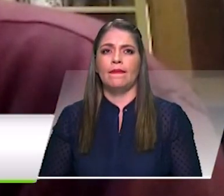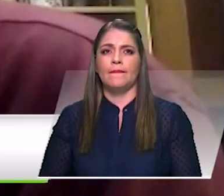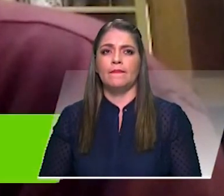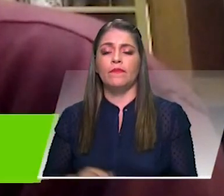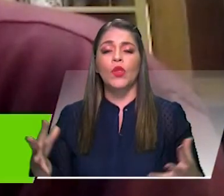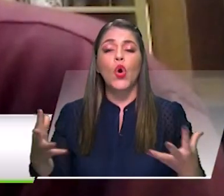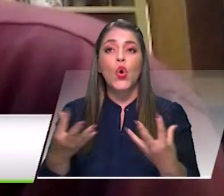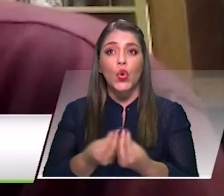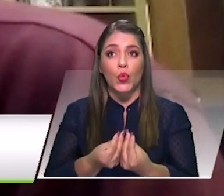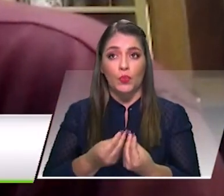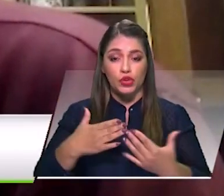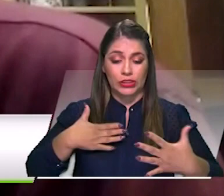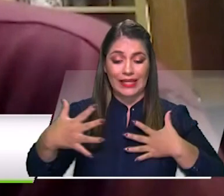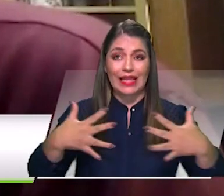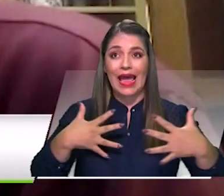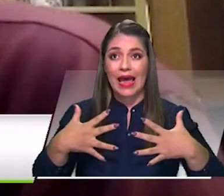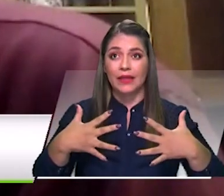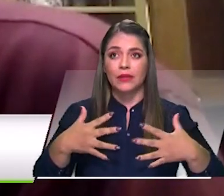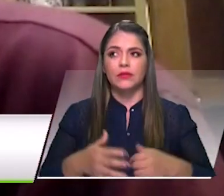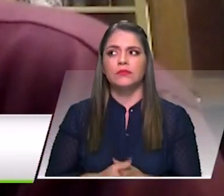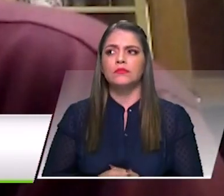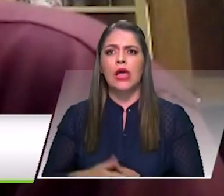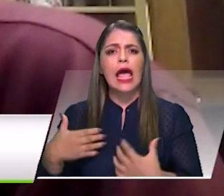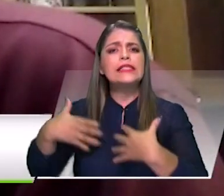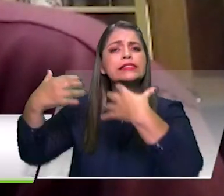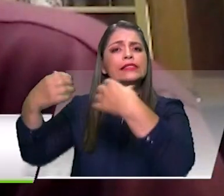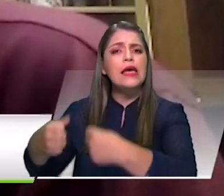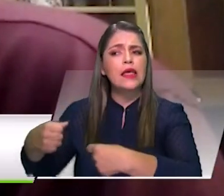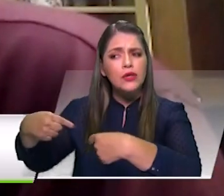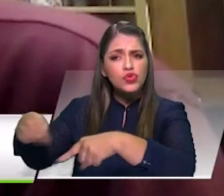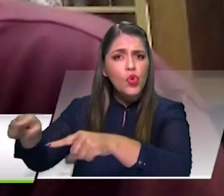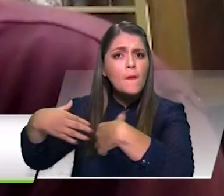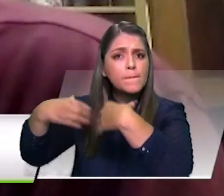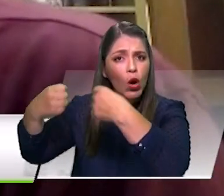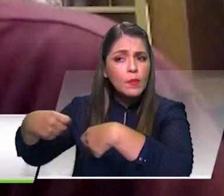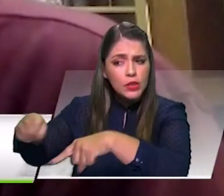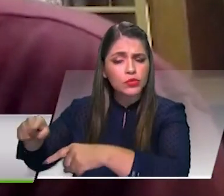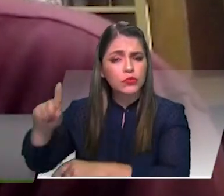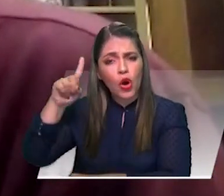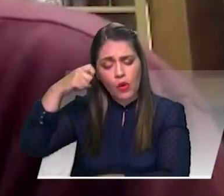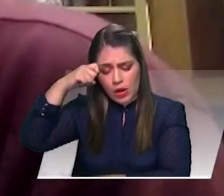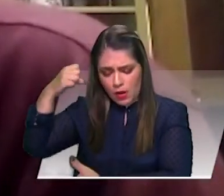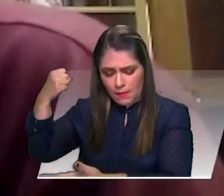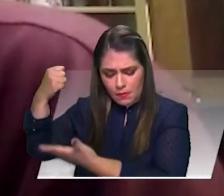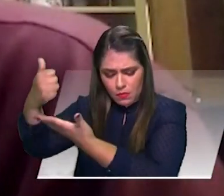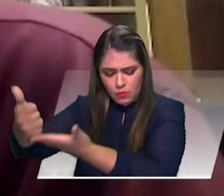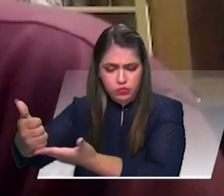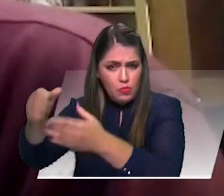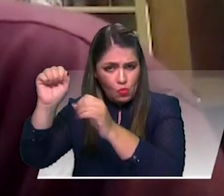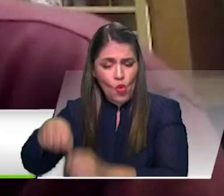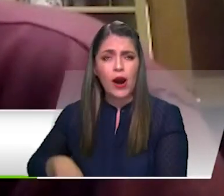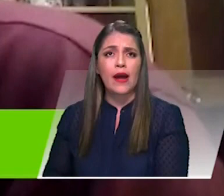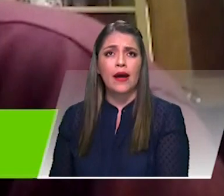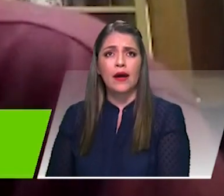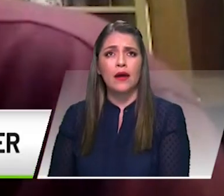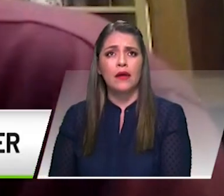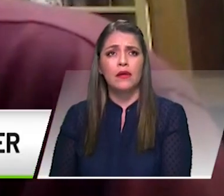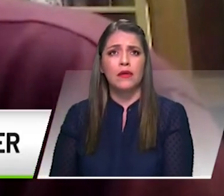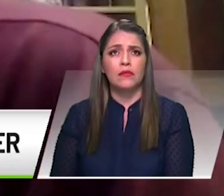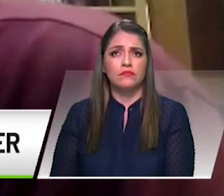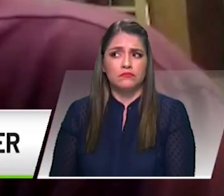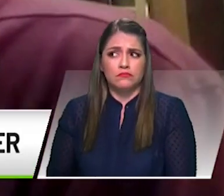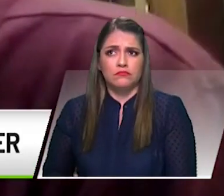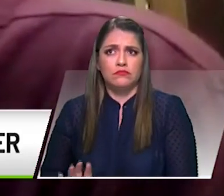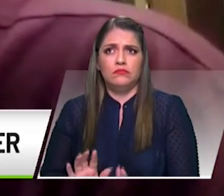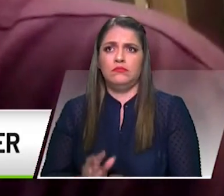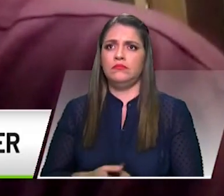teatro establecidos con sede que se les dé unos aportes quinquenales para que puedan elaborar